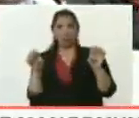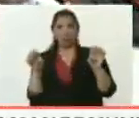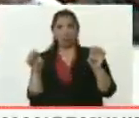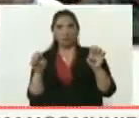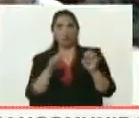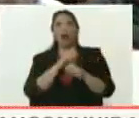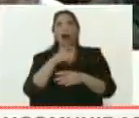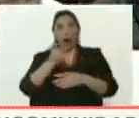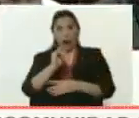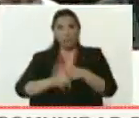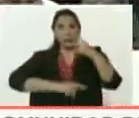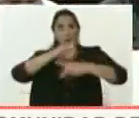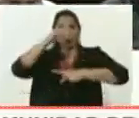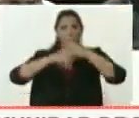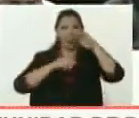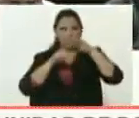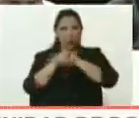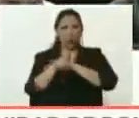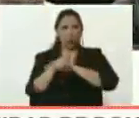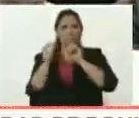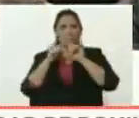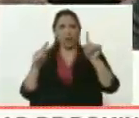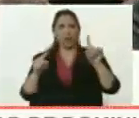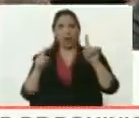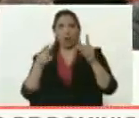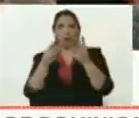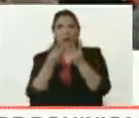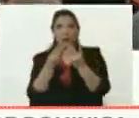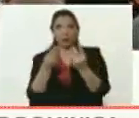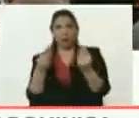tiene programas para remediar